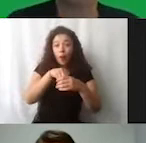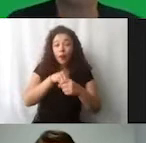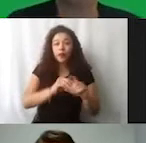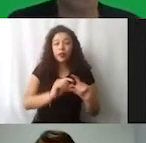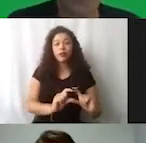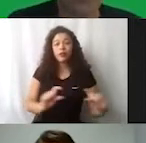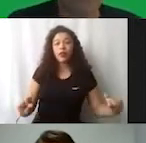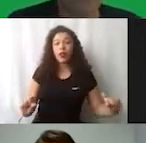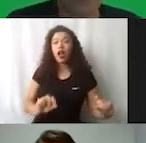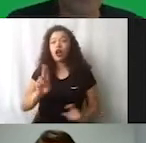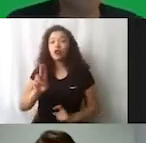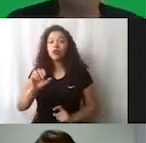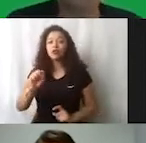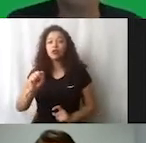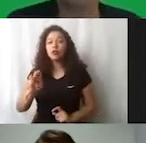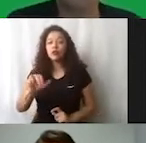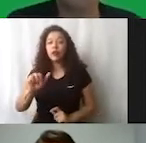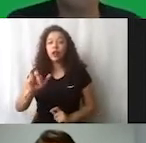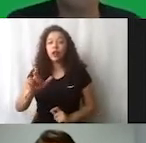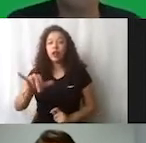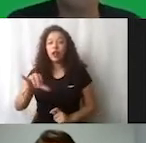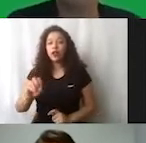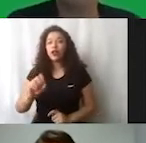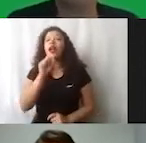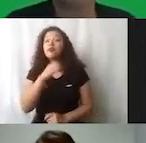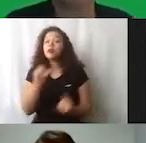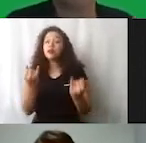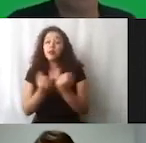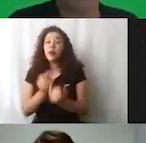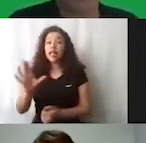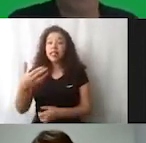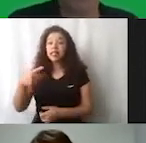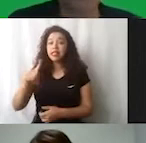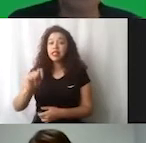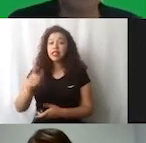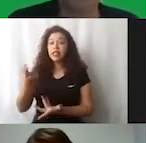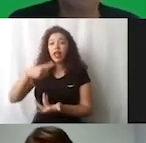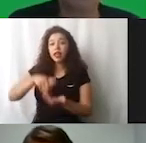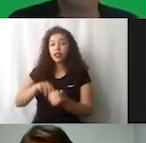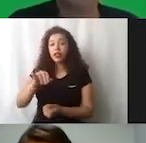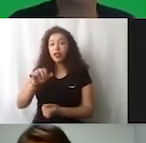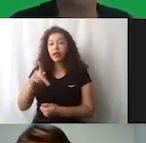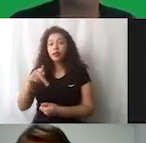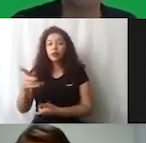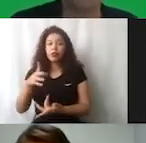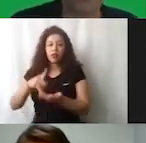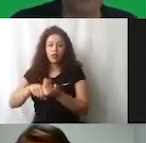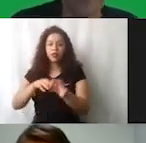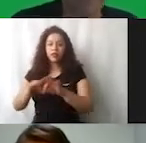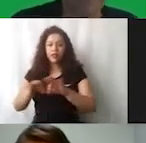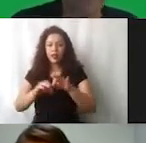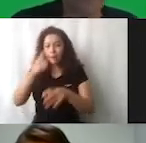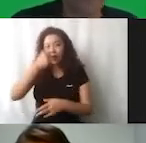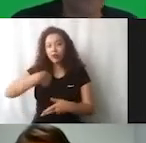nombre del usuario y colocar en el chat de qué IAP nos acompaña. Ello con el fin de registrar su